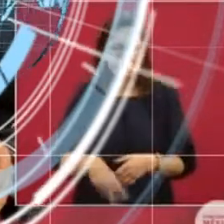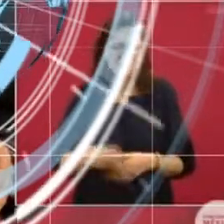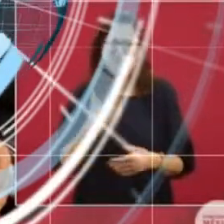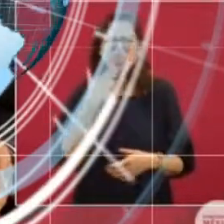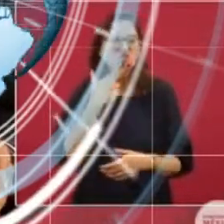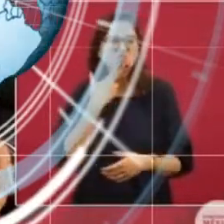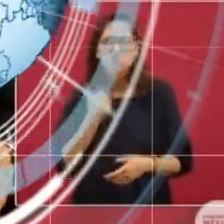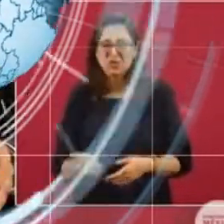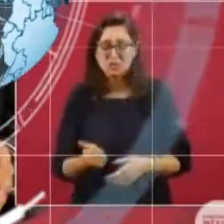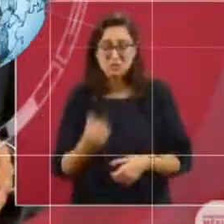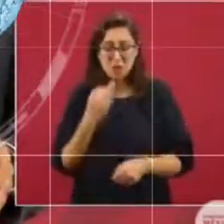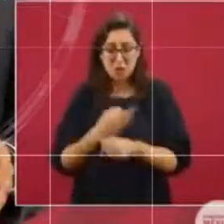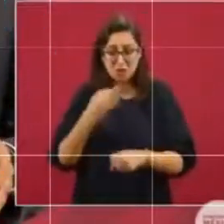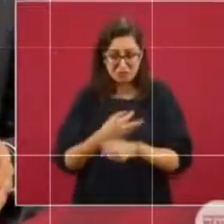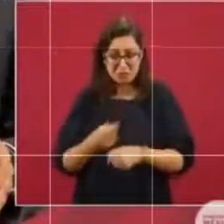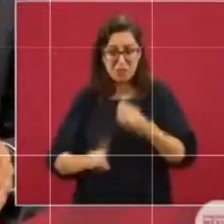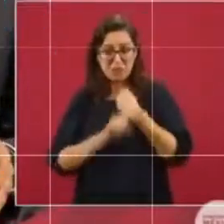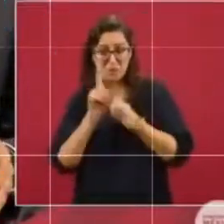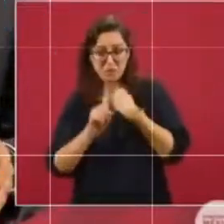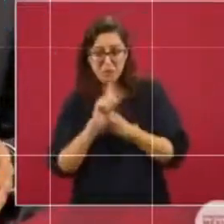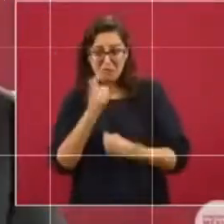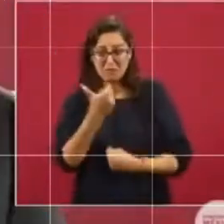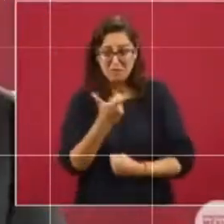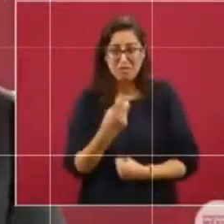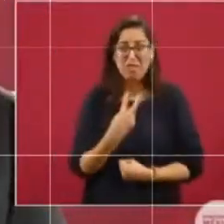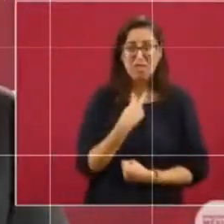por la pandemia.